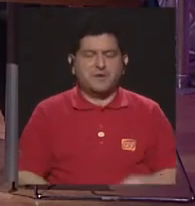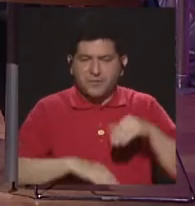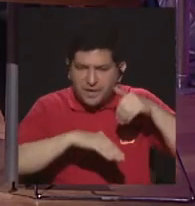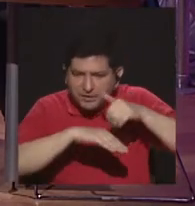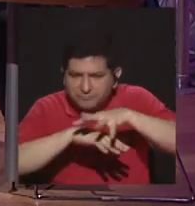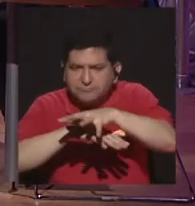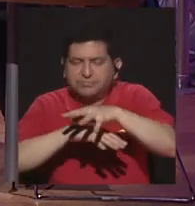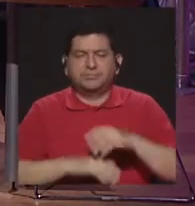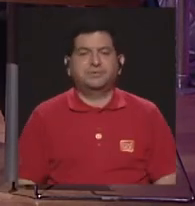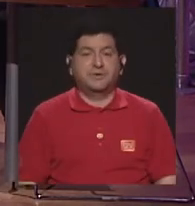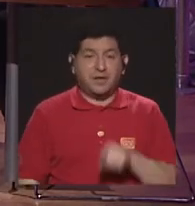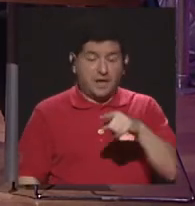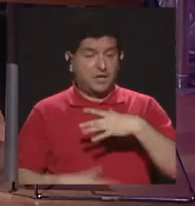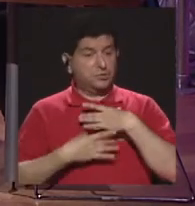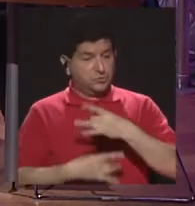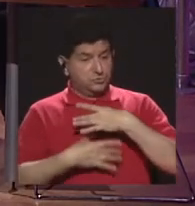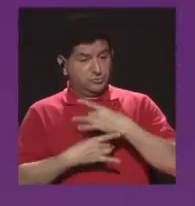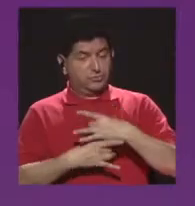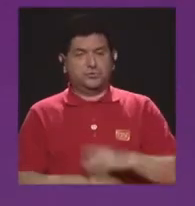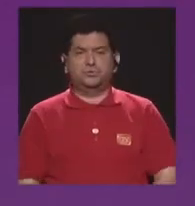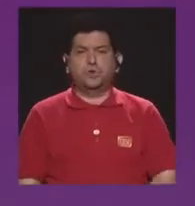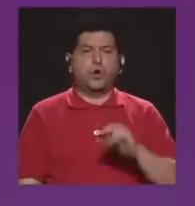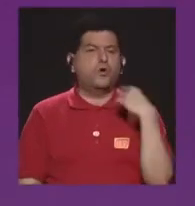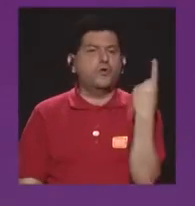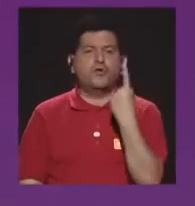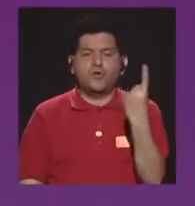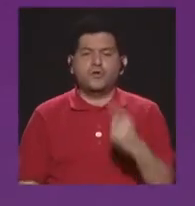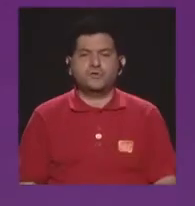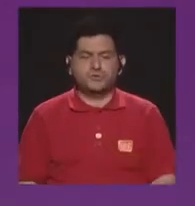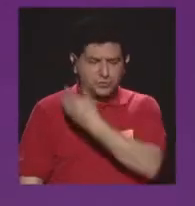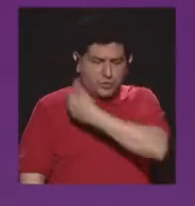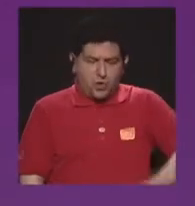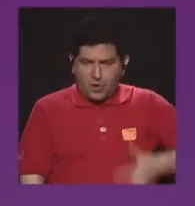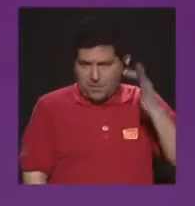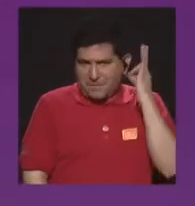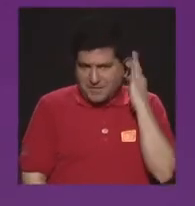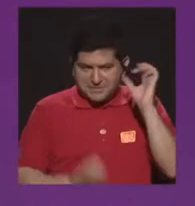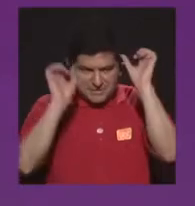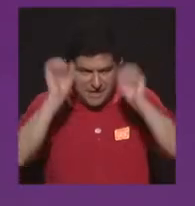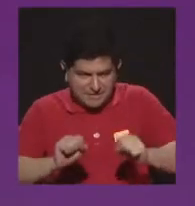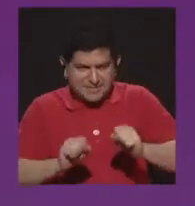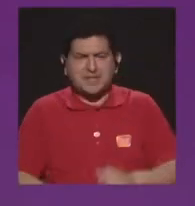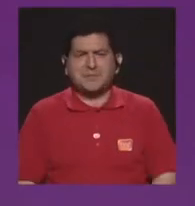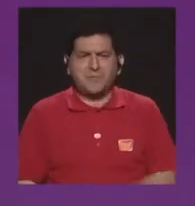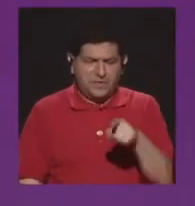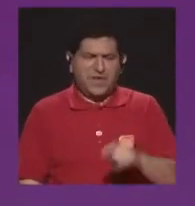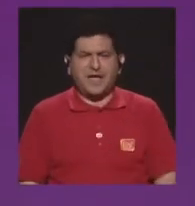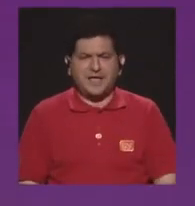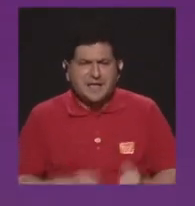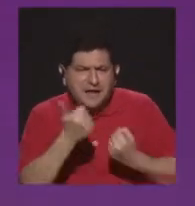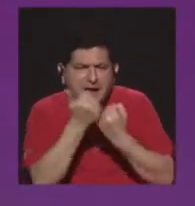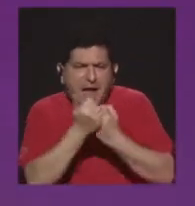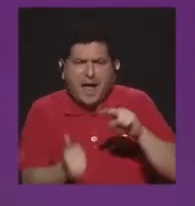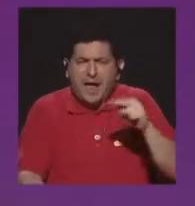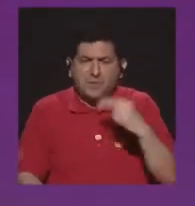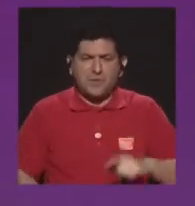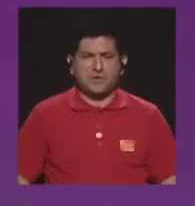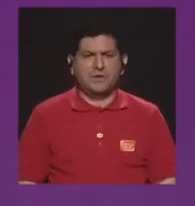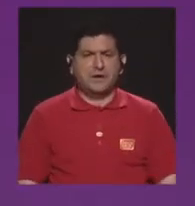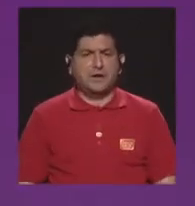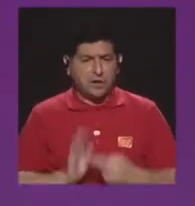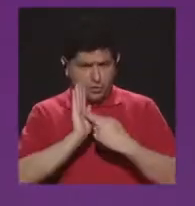nos llama mucho la atención, porque no solamente había una presidenta mujer que podía haber traccionado las noticias, sino que hubo